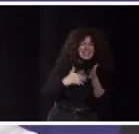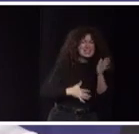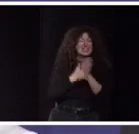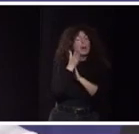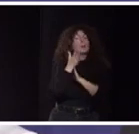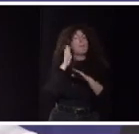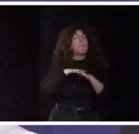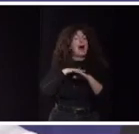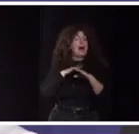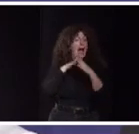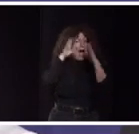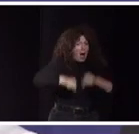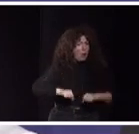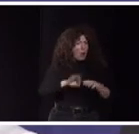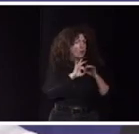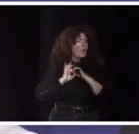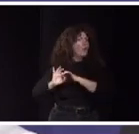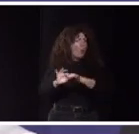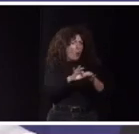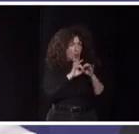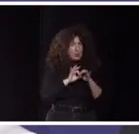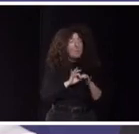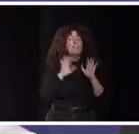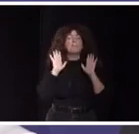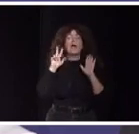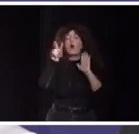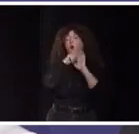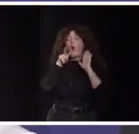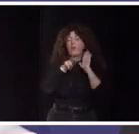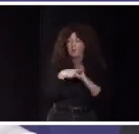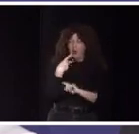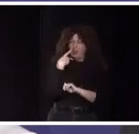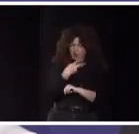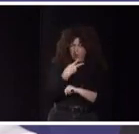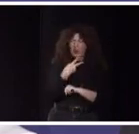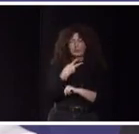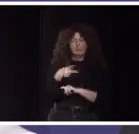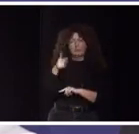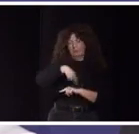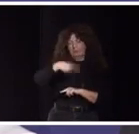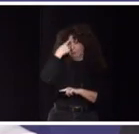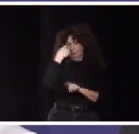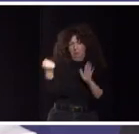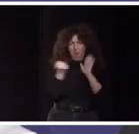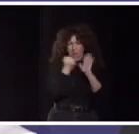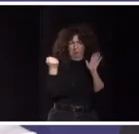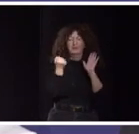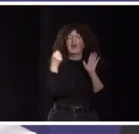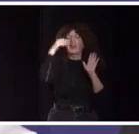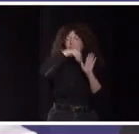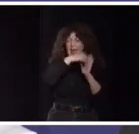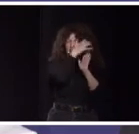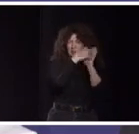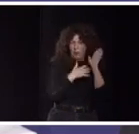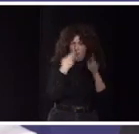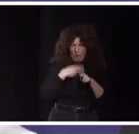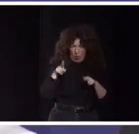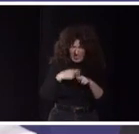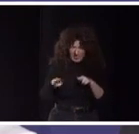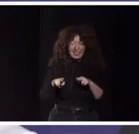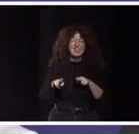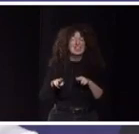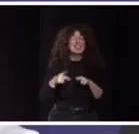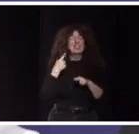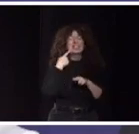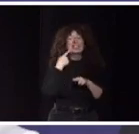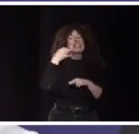acuerdos de unidad, pero eso sí, con dos condiciones que habéis grabado a fuego en este documento político.